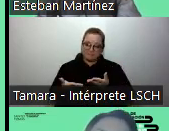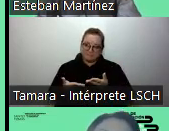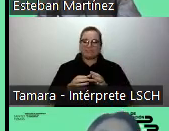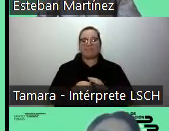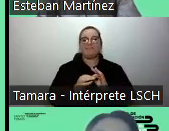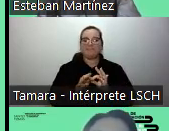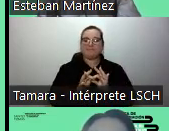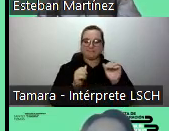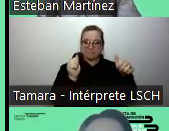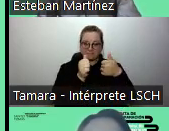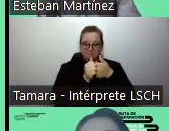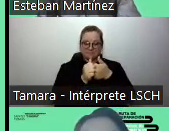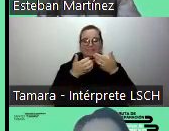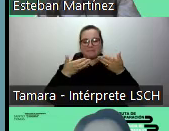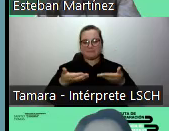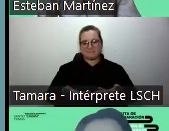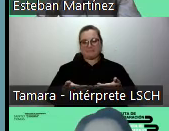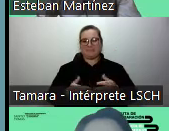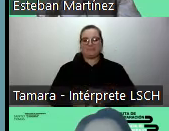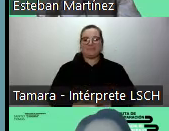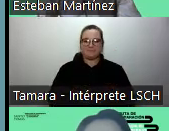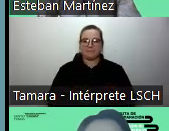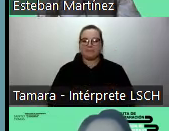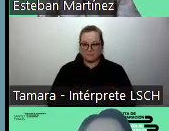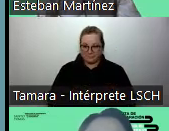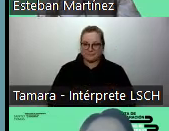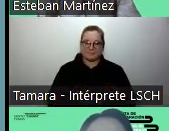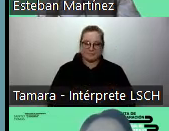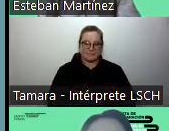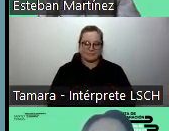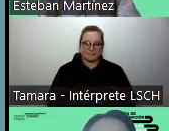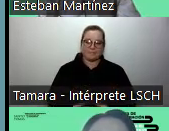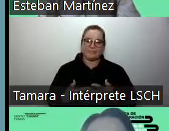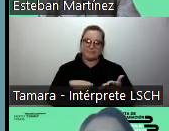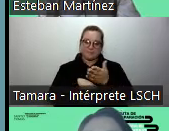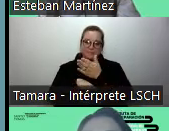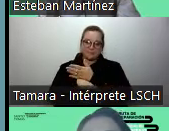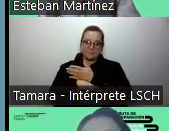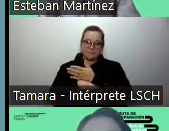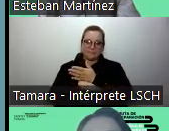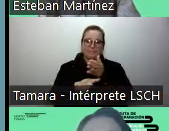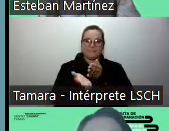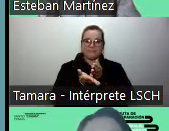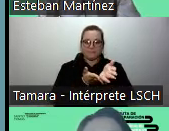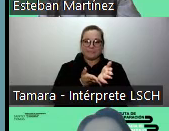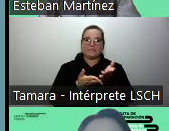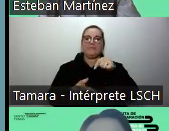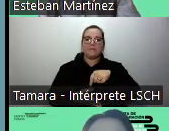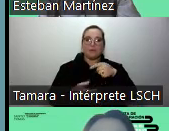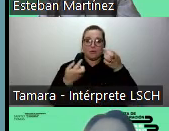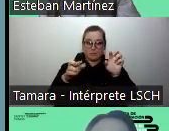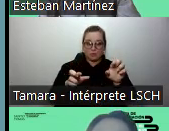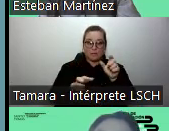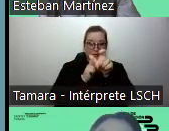gracias por acompañarnos eh Durante este ciclo de charlas antes de comenzar Les comento que en esta oportunidad a quienes